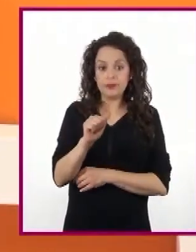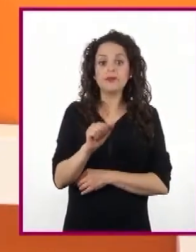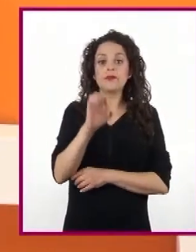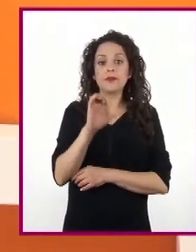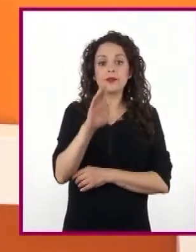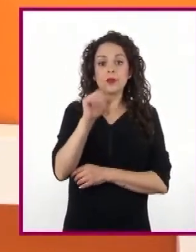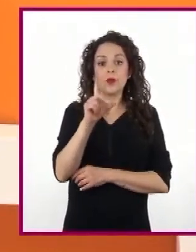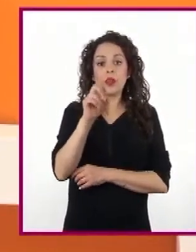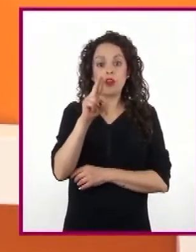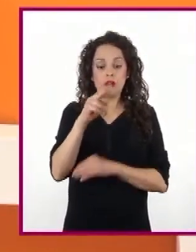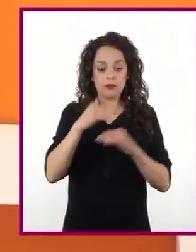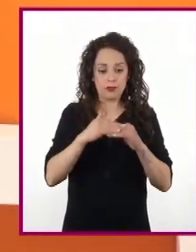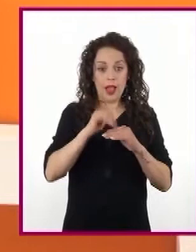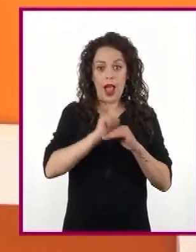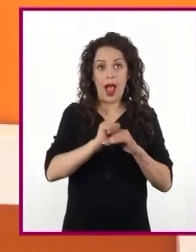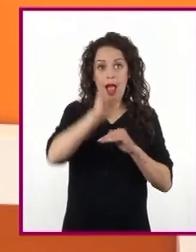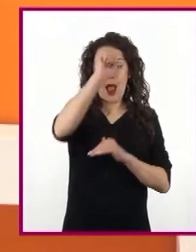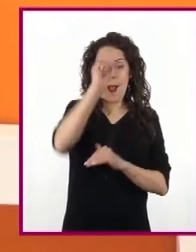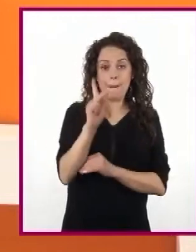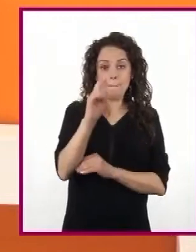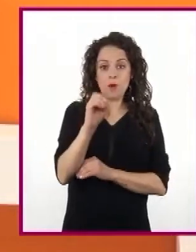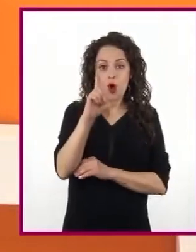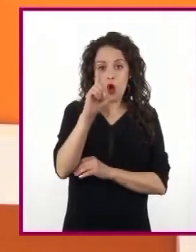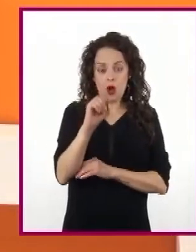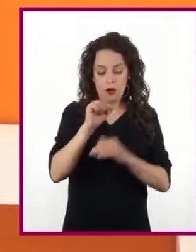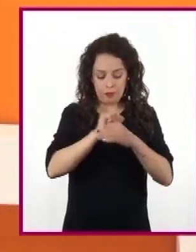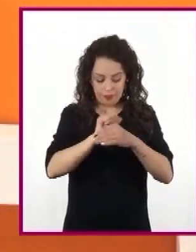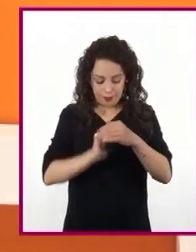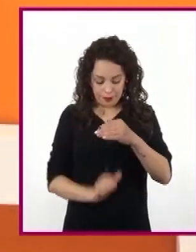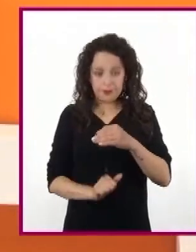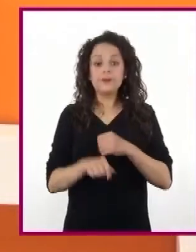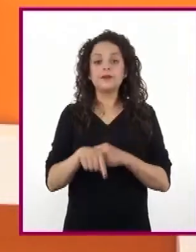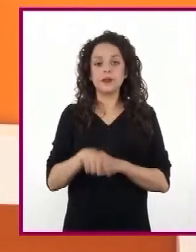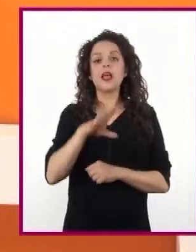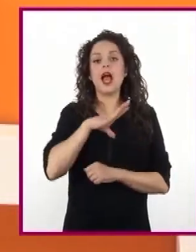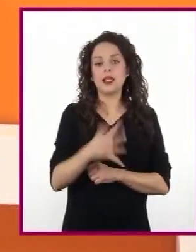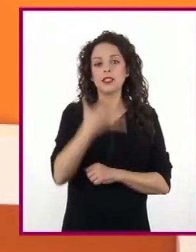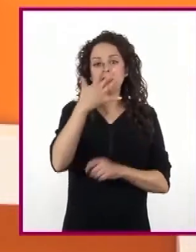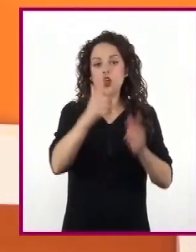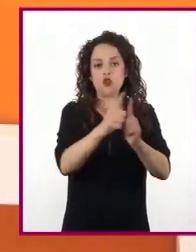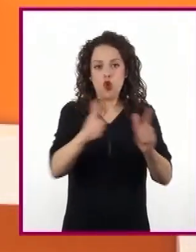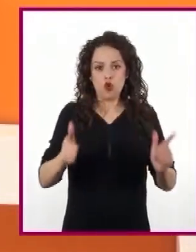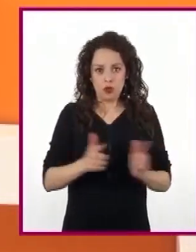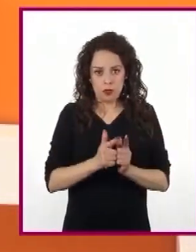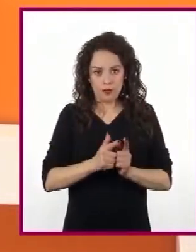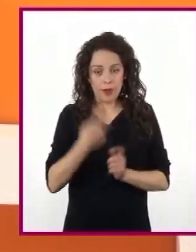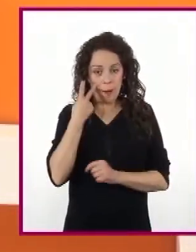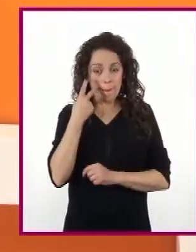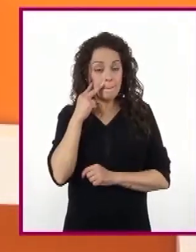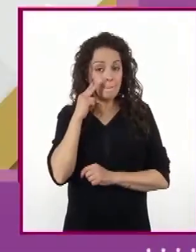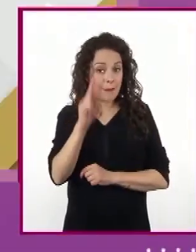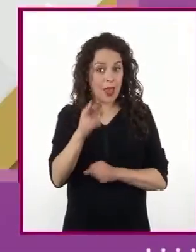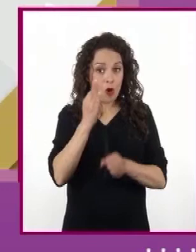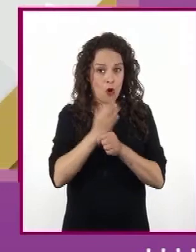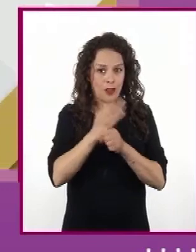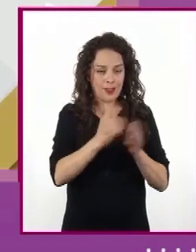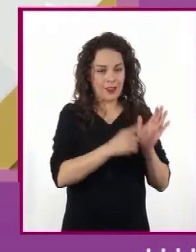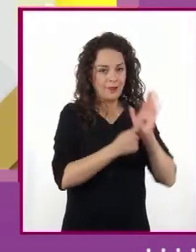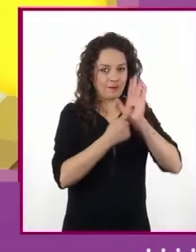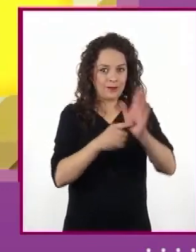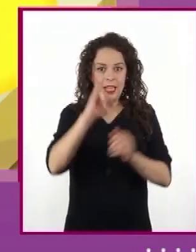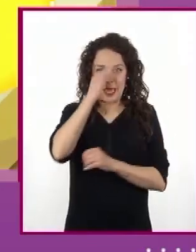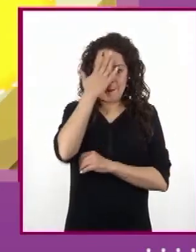polos, determinó 5 grandes grupos climáticos que se muestran en las siguientes imágenes.